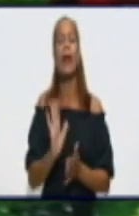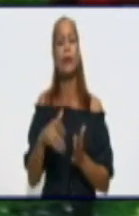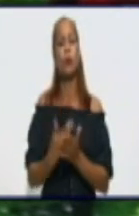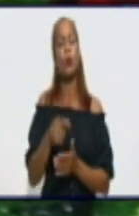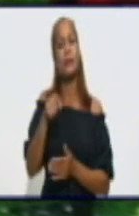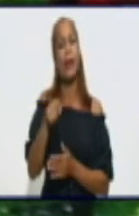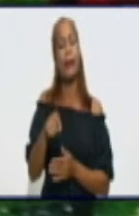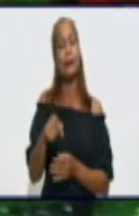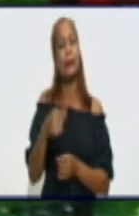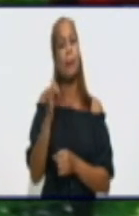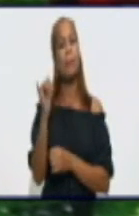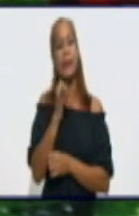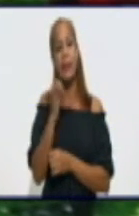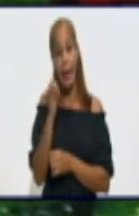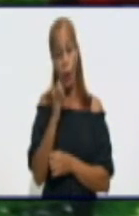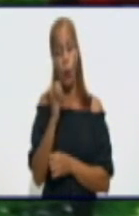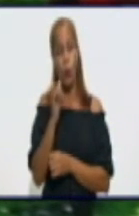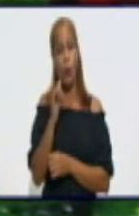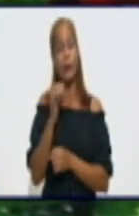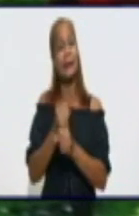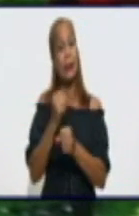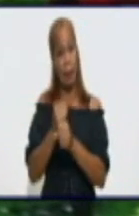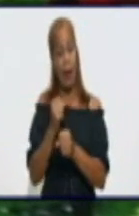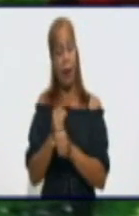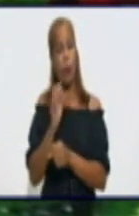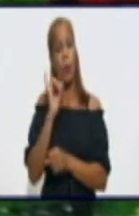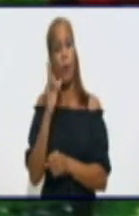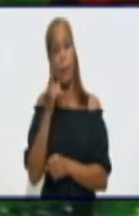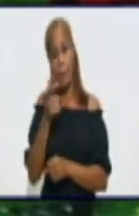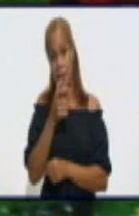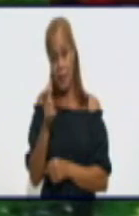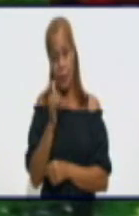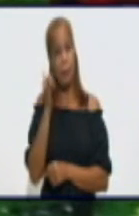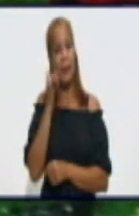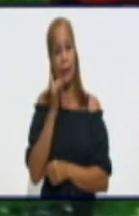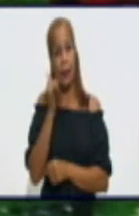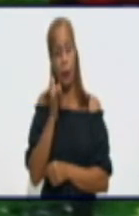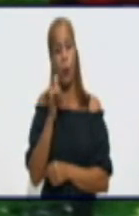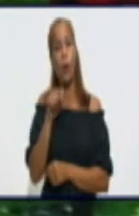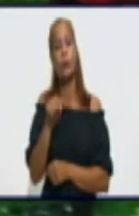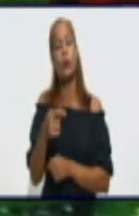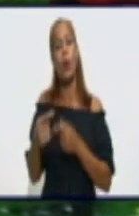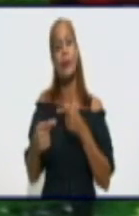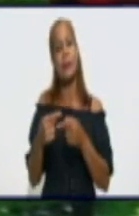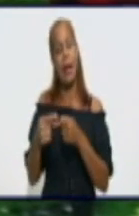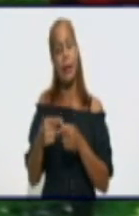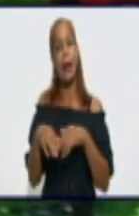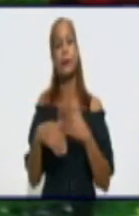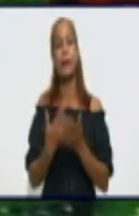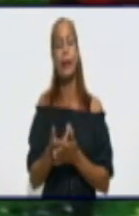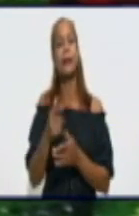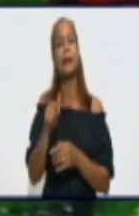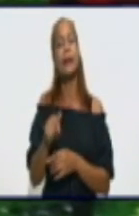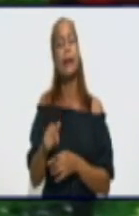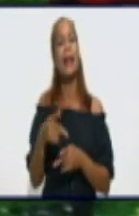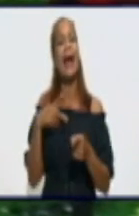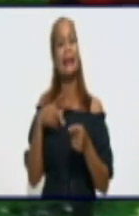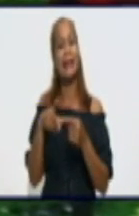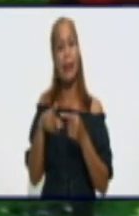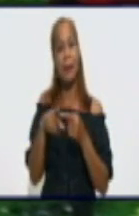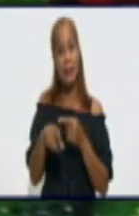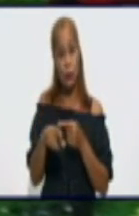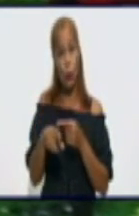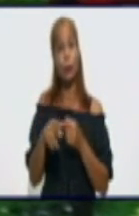trabajo de la periodista Katiuska León a propósito de el candidato vacunal Abdala y la intervención de